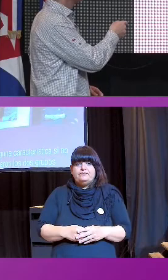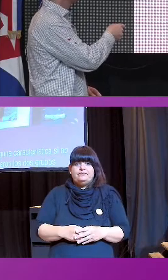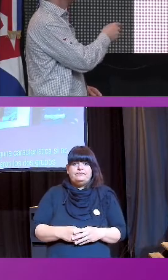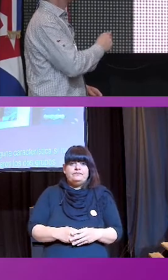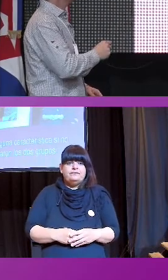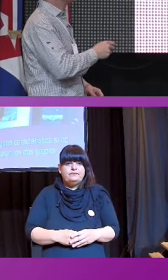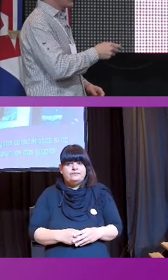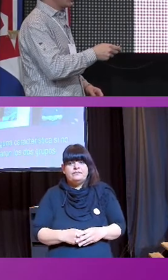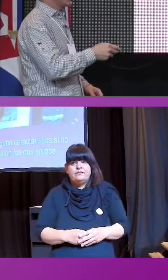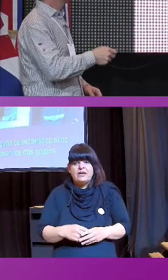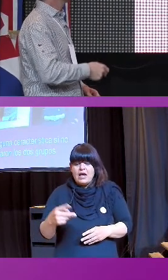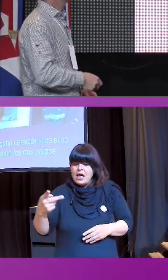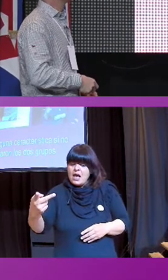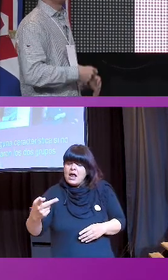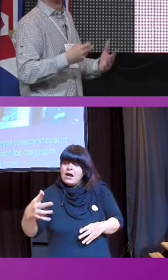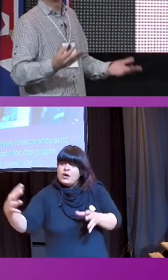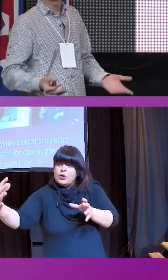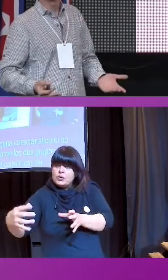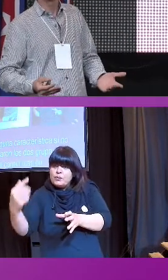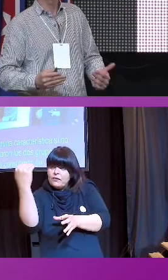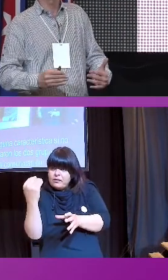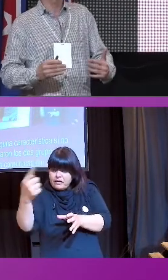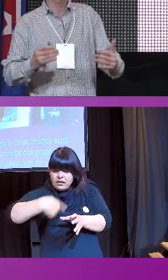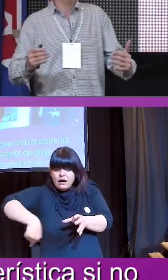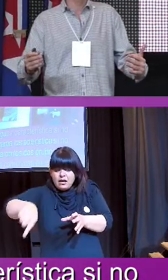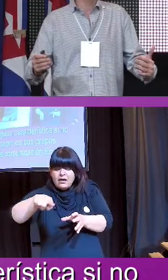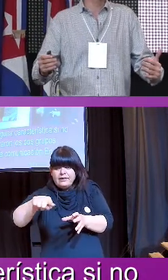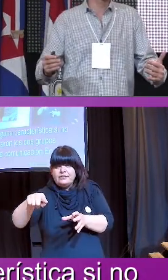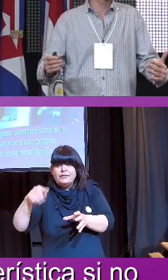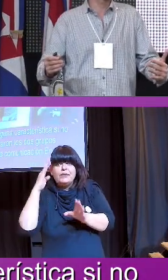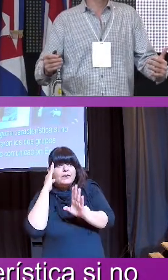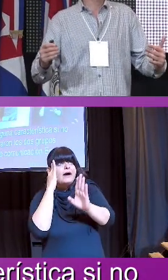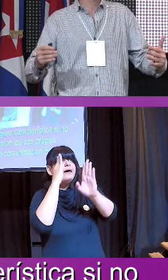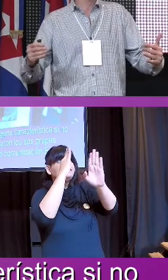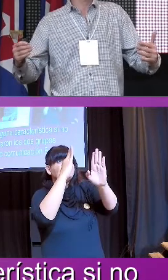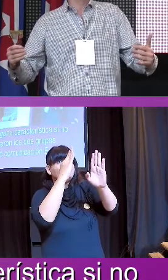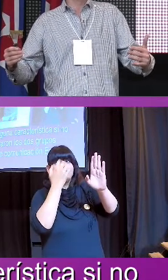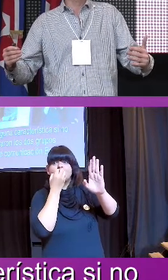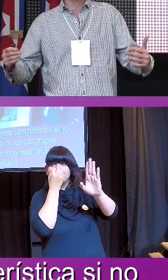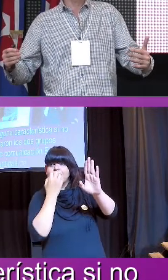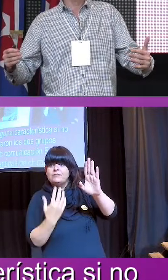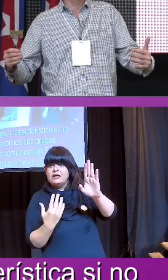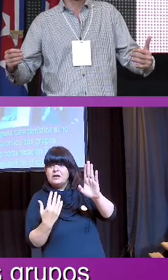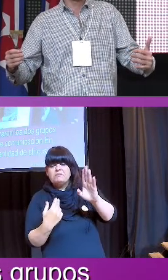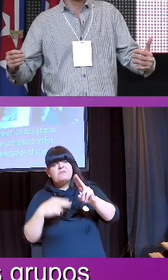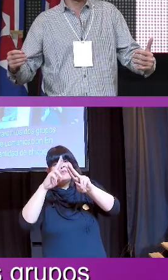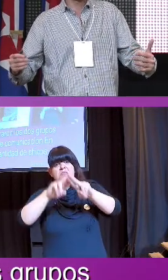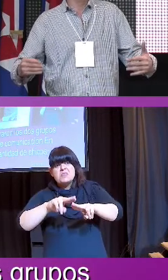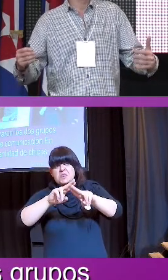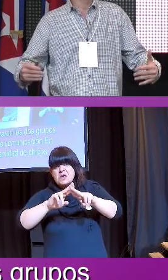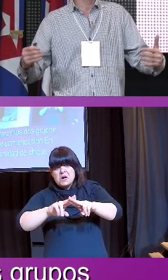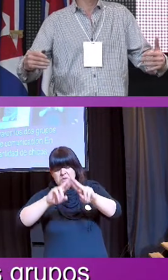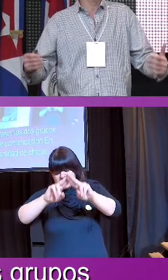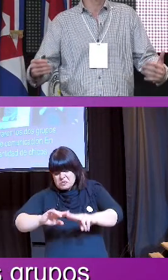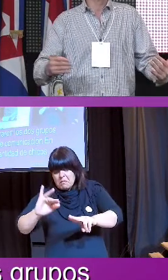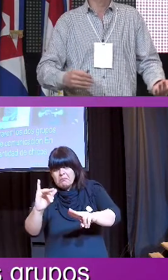Mejoró la atención y la iniciación de comunicación. En definitiva, no hubo cambios en la cantidad de chicos diagnosticados, ¿sí? Pero